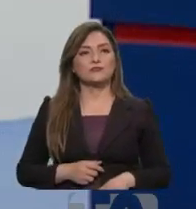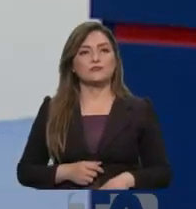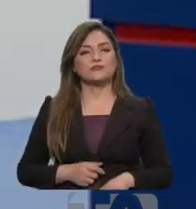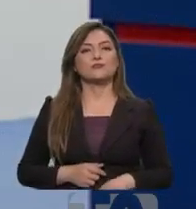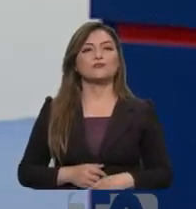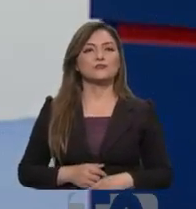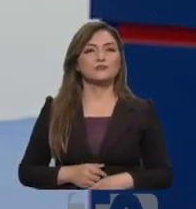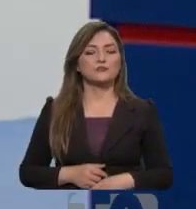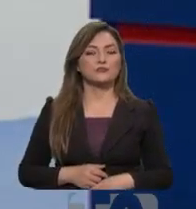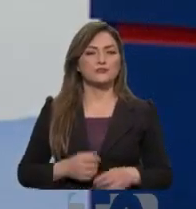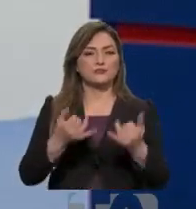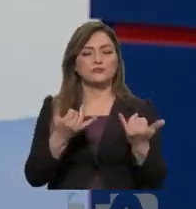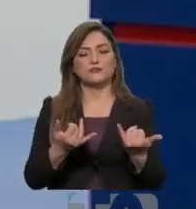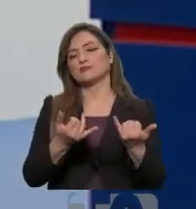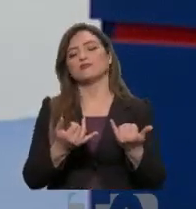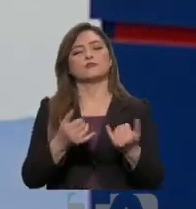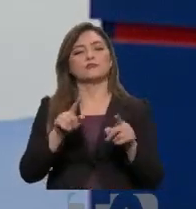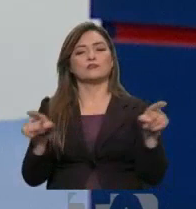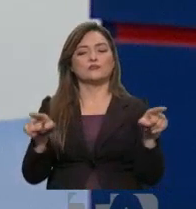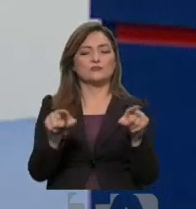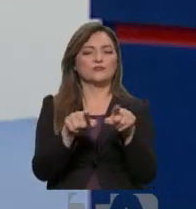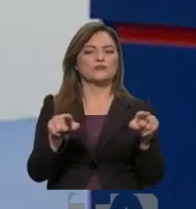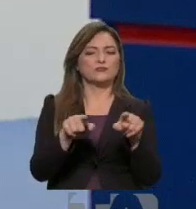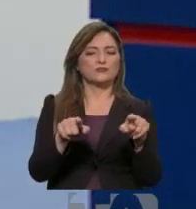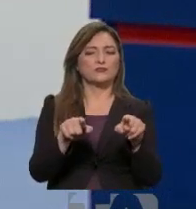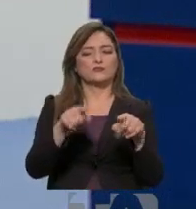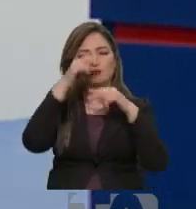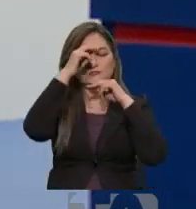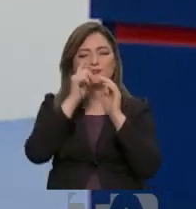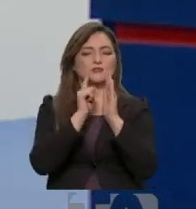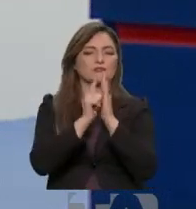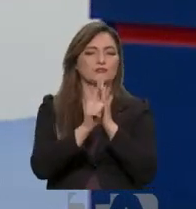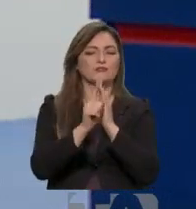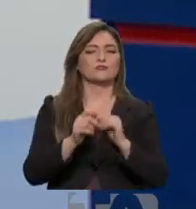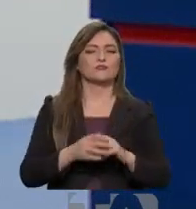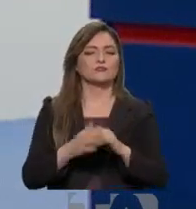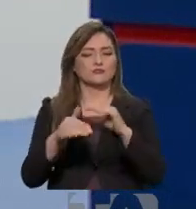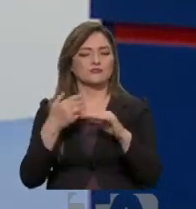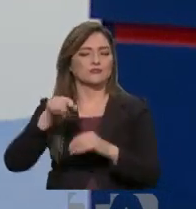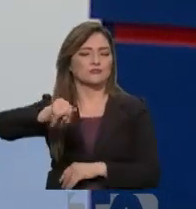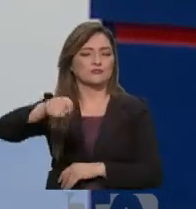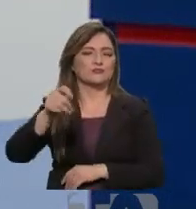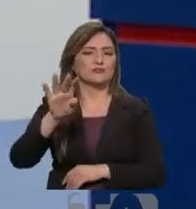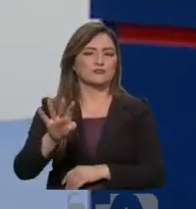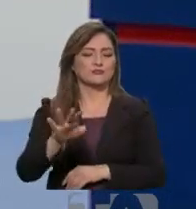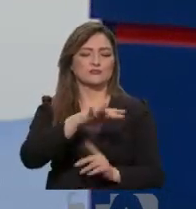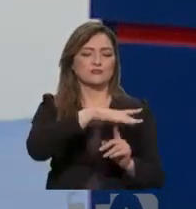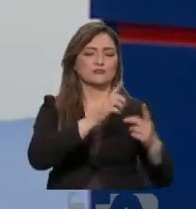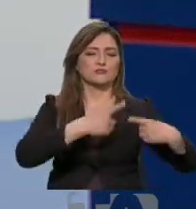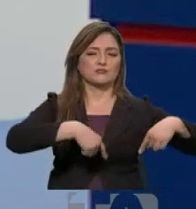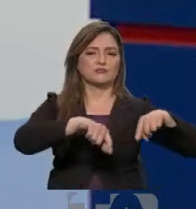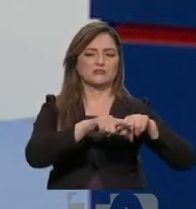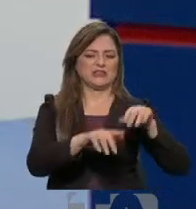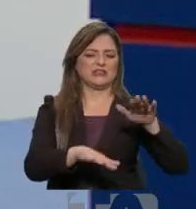Hoy en De Primera Mano, las lagunas de un parque en el centro de Quito se convirtieron en un lodazal. Además, le invitamos a que